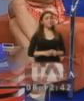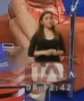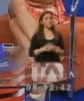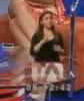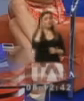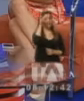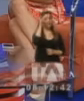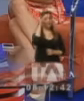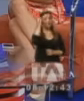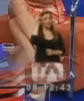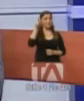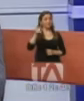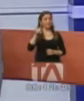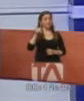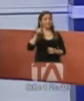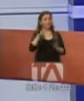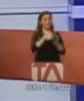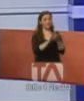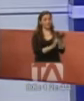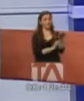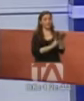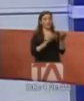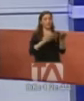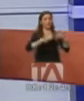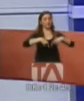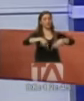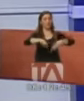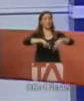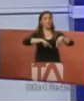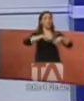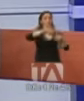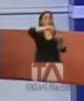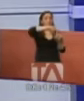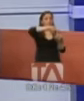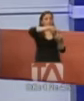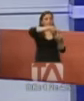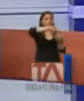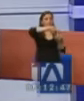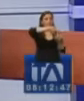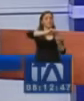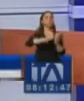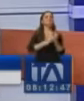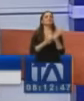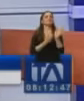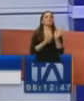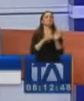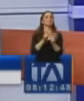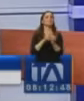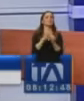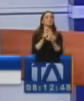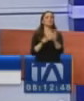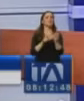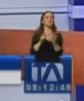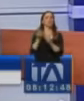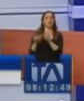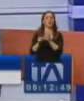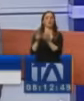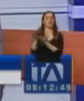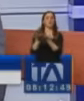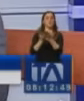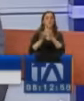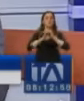nada, son proyectos de movilidad muy positivos, principalmente porque lo que hacen es permitir que la gente que no tiene mucho servicio de